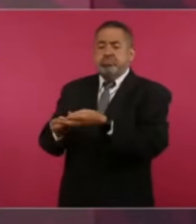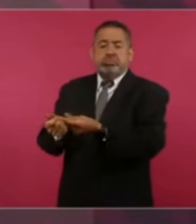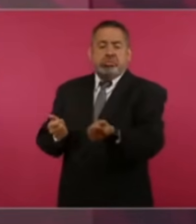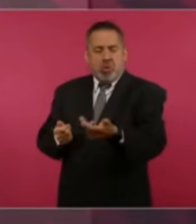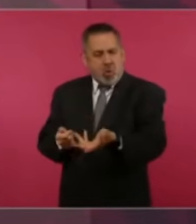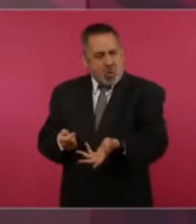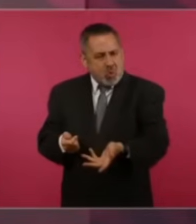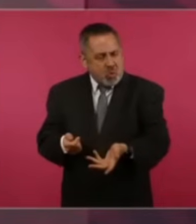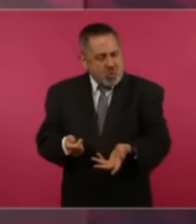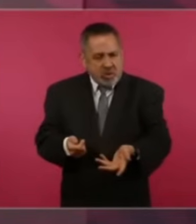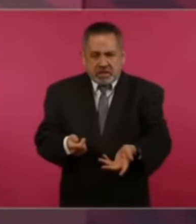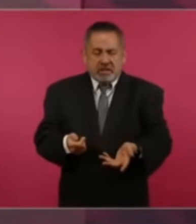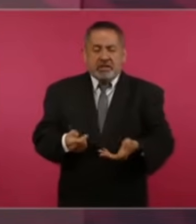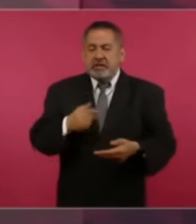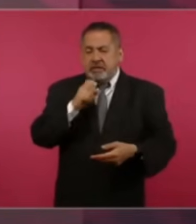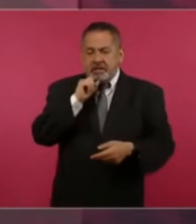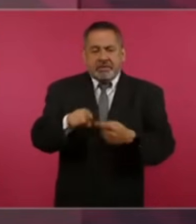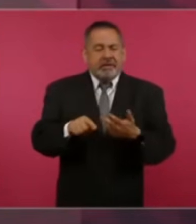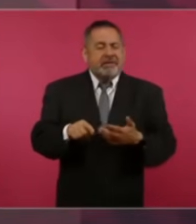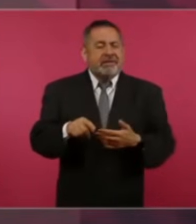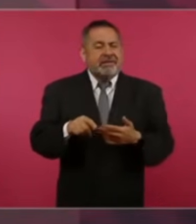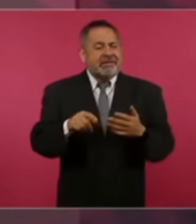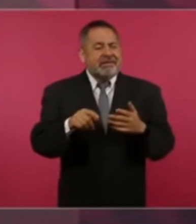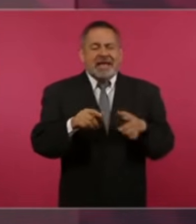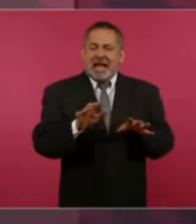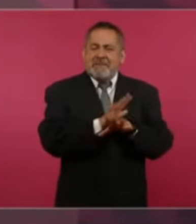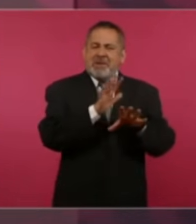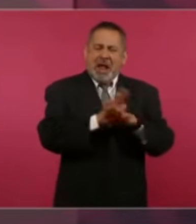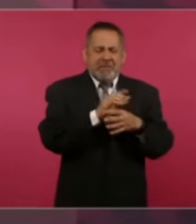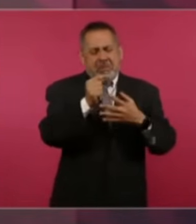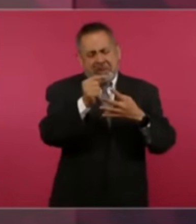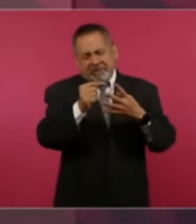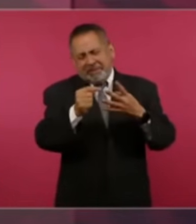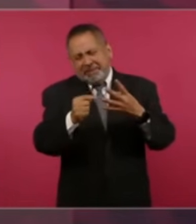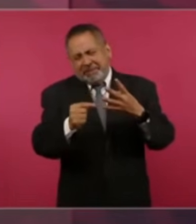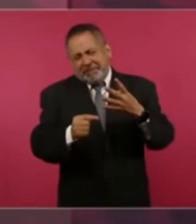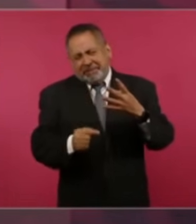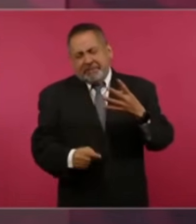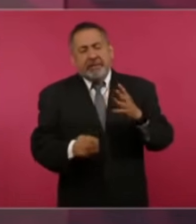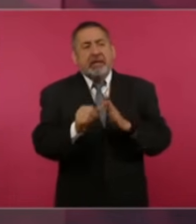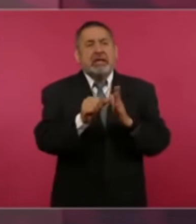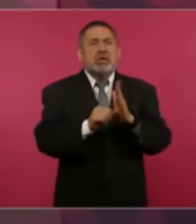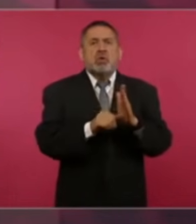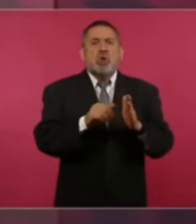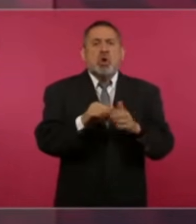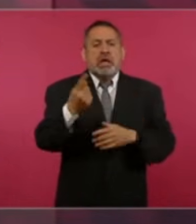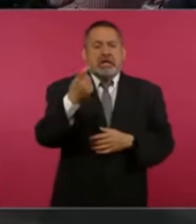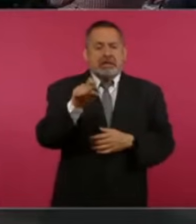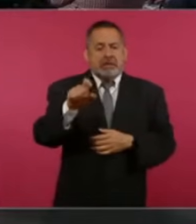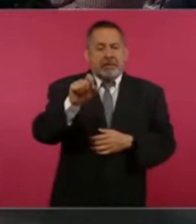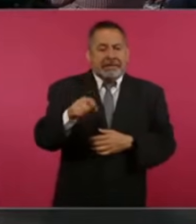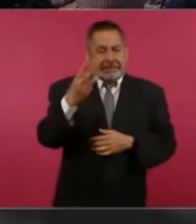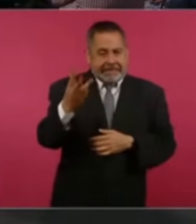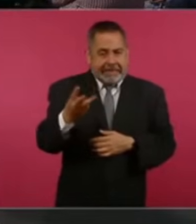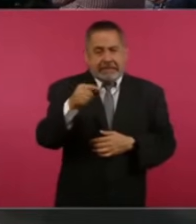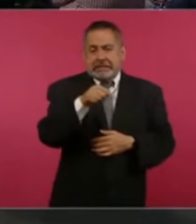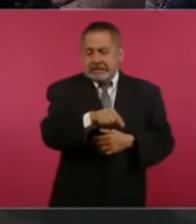y todos los cambios al artículo